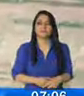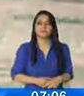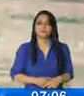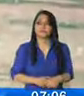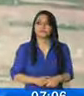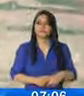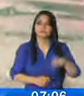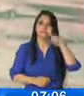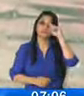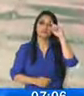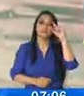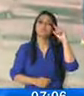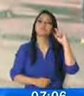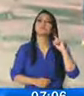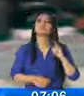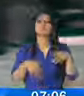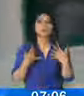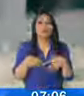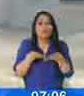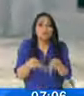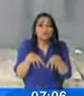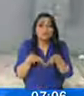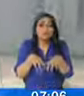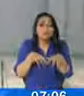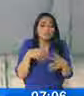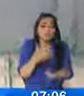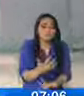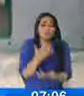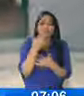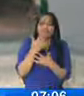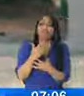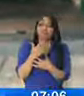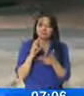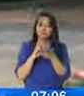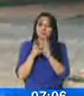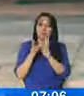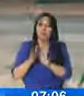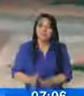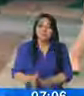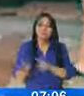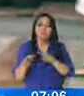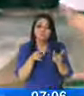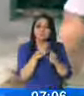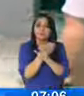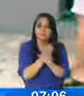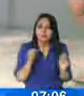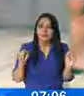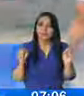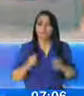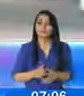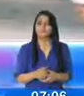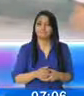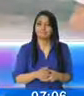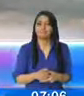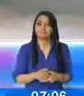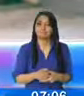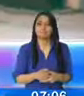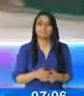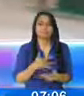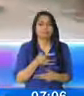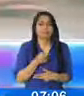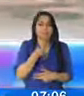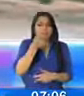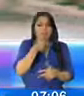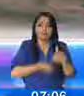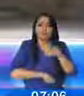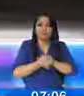debieron sacarlo en brazos fue el trabajo de los vecinos lo que permitió rescatar al cachorrito y evitar que terminara Atrapado